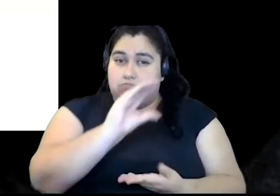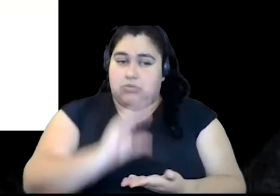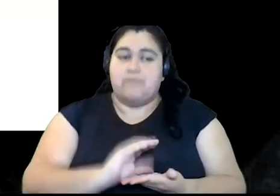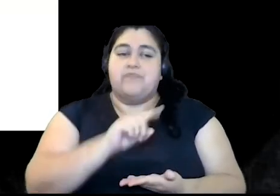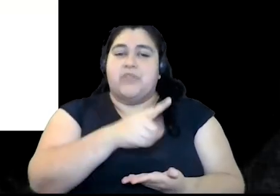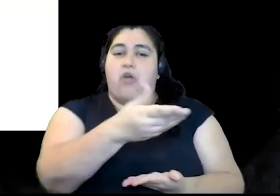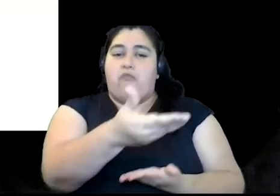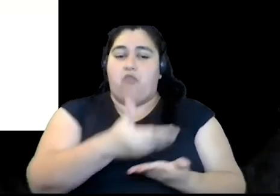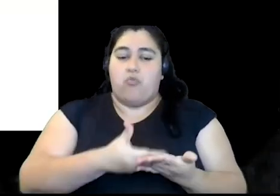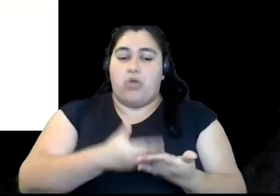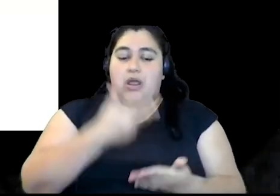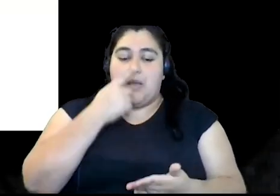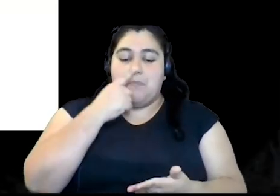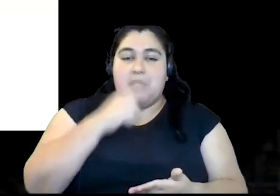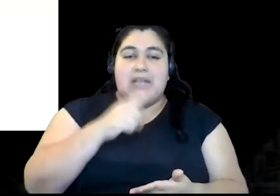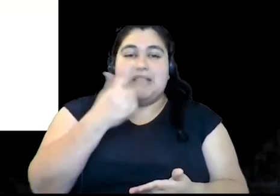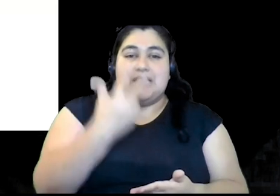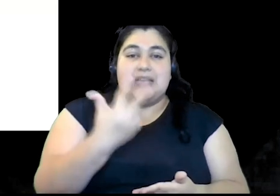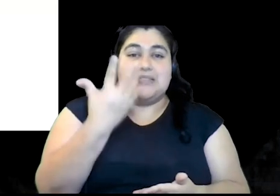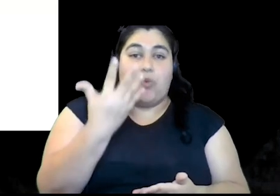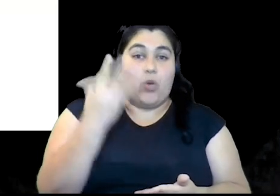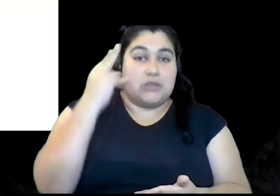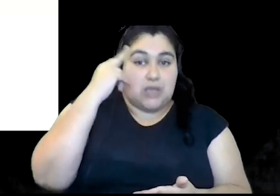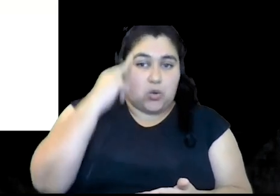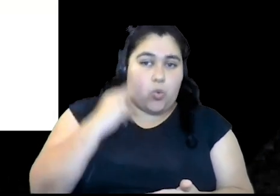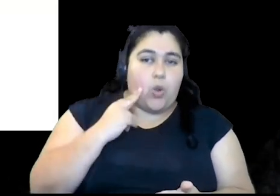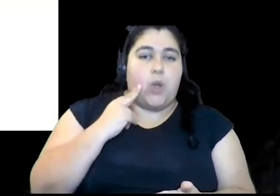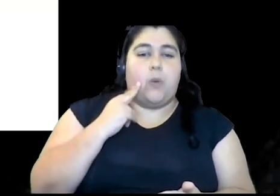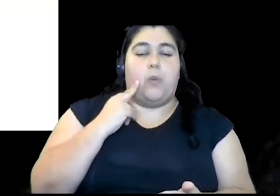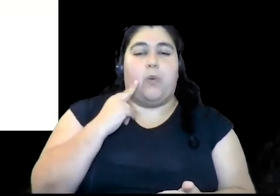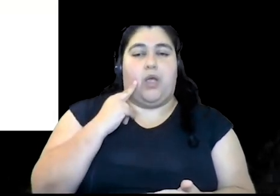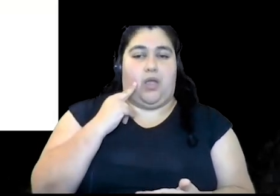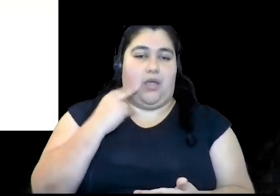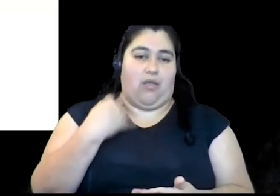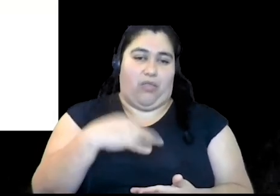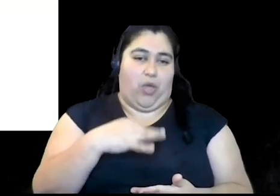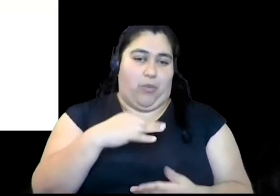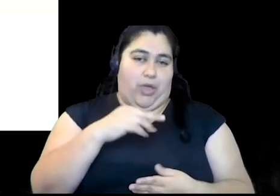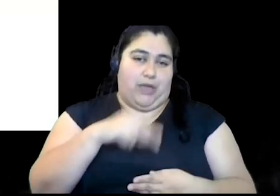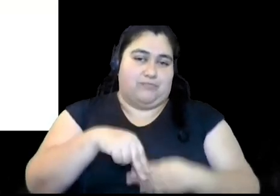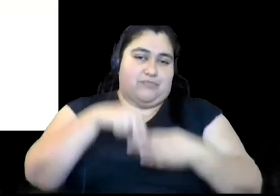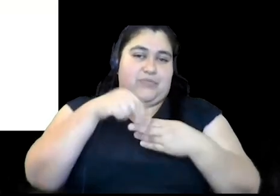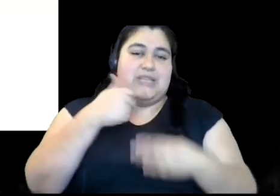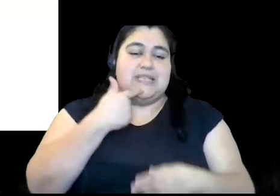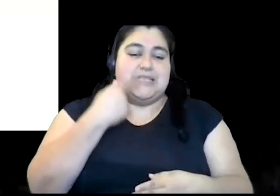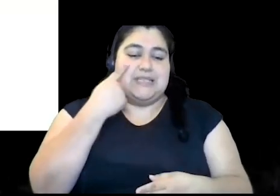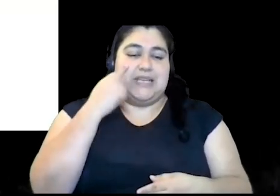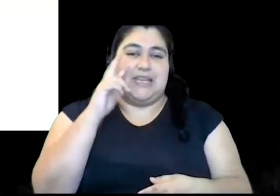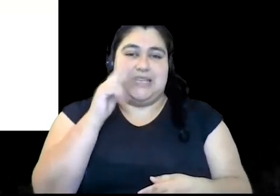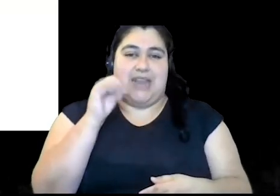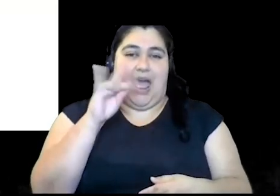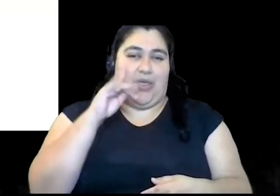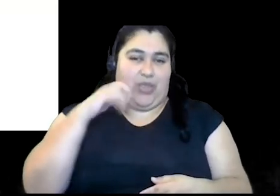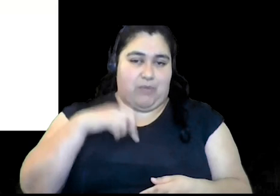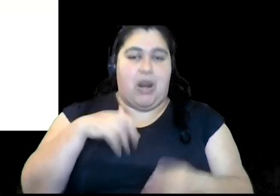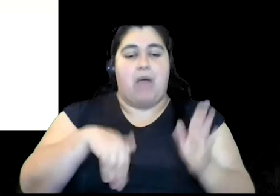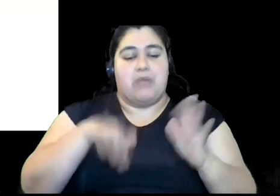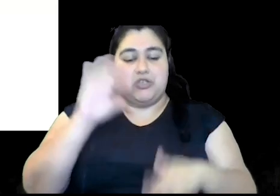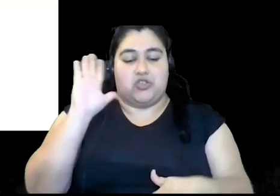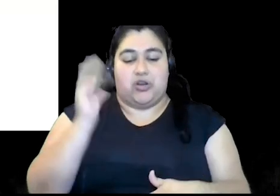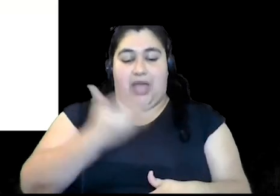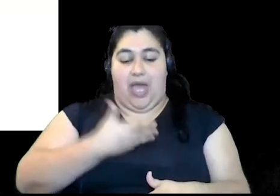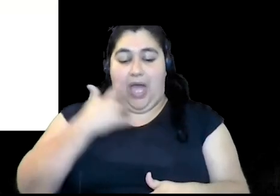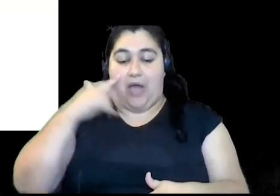formulario 1359, que tendría que estar en el CIRADIG, pero generalmente para la gente de AFIP la